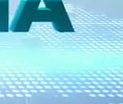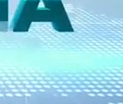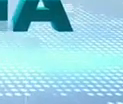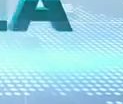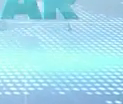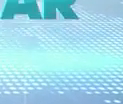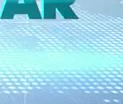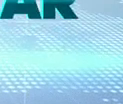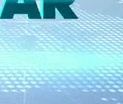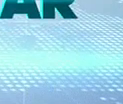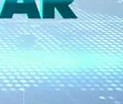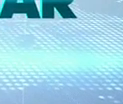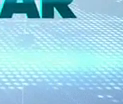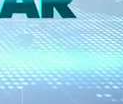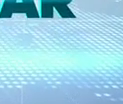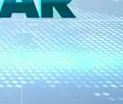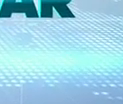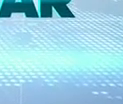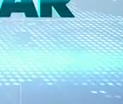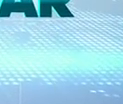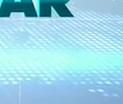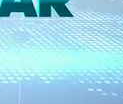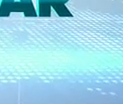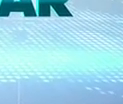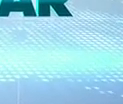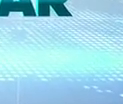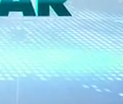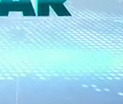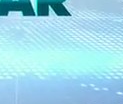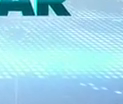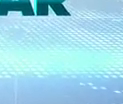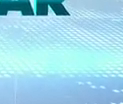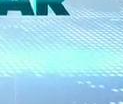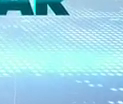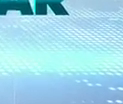Así empieza la noticia, emisión estelar.